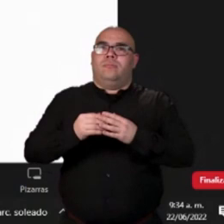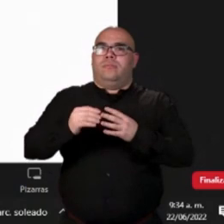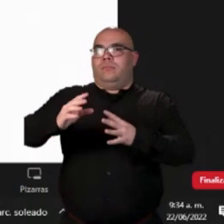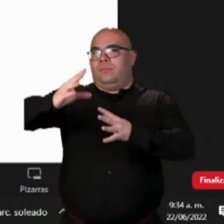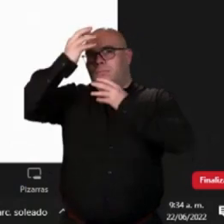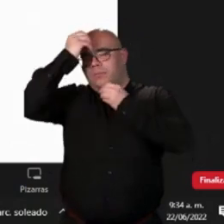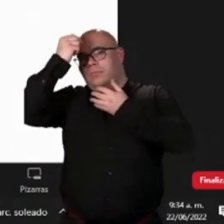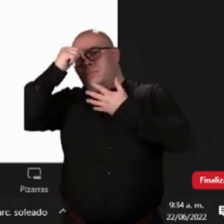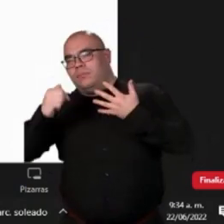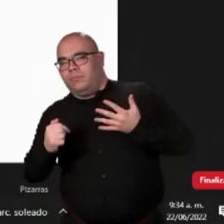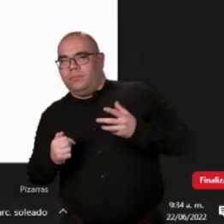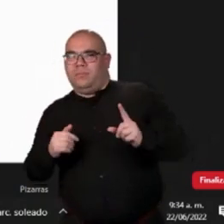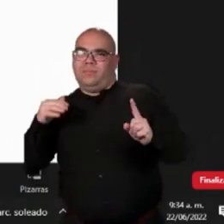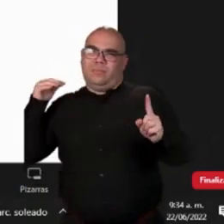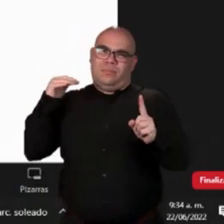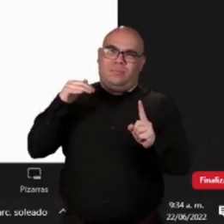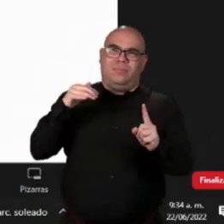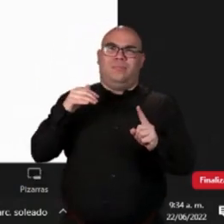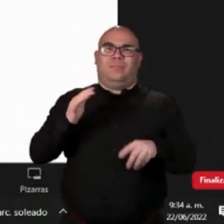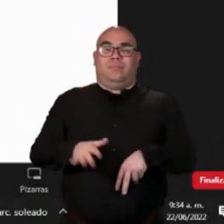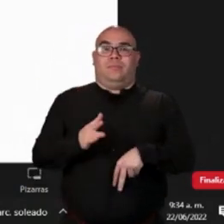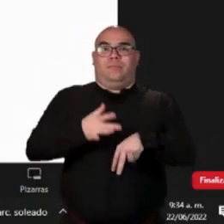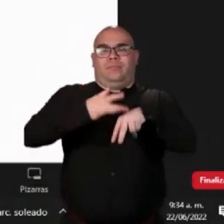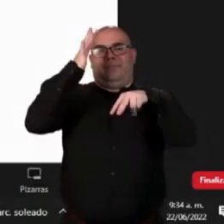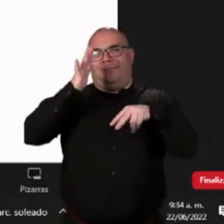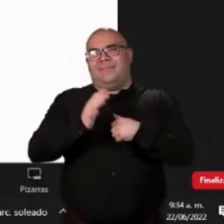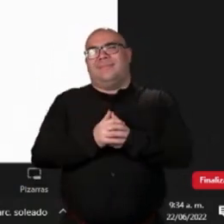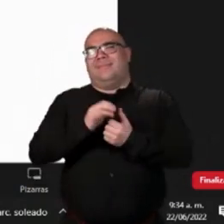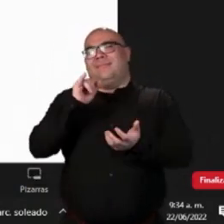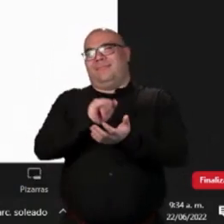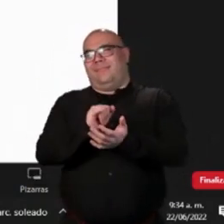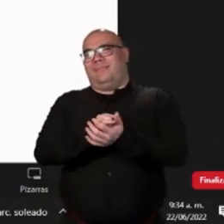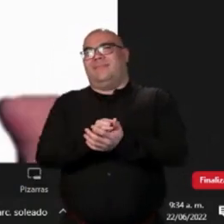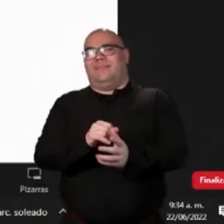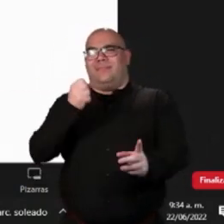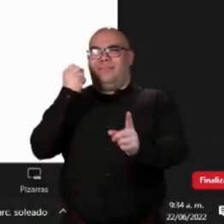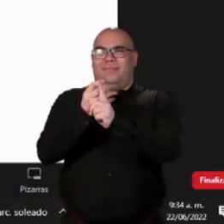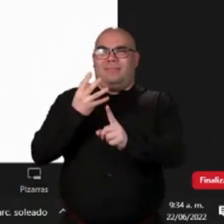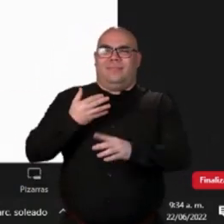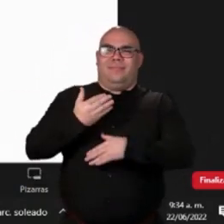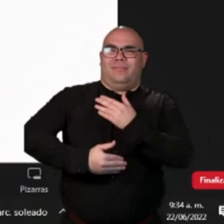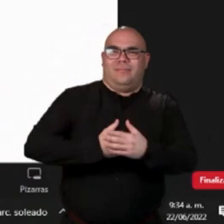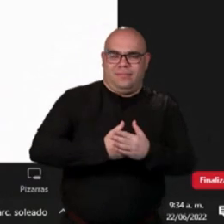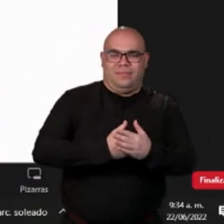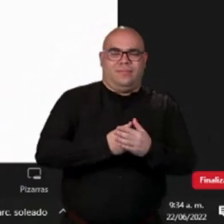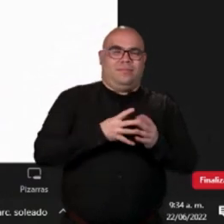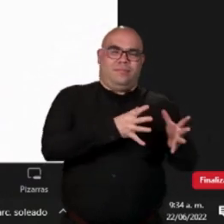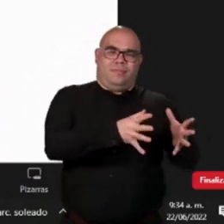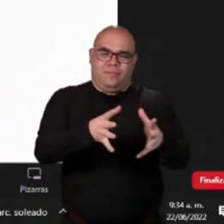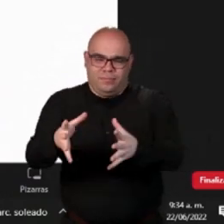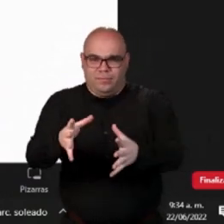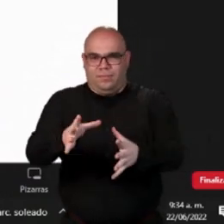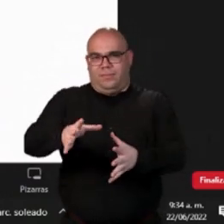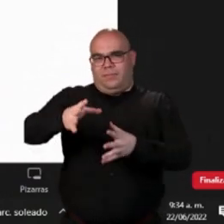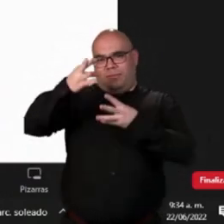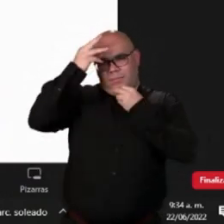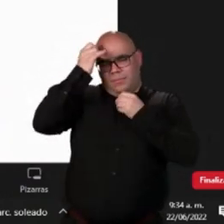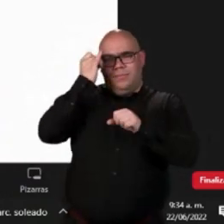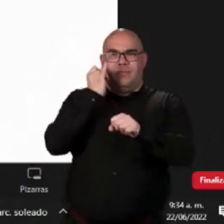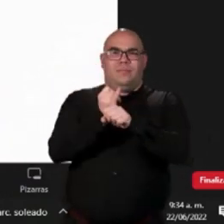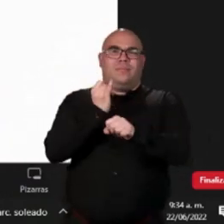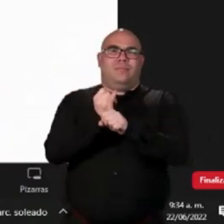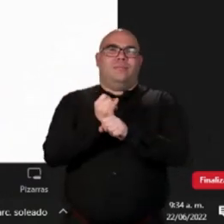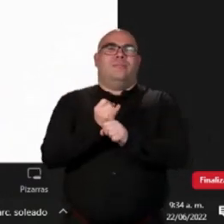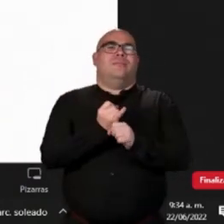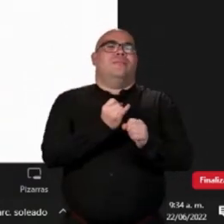efectivos, más motivadores. Entonces la tecnología puede impactar los procesos tanto de enseñanza y aprendizaje de las instituciones